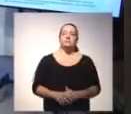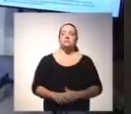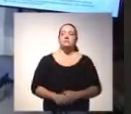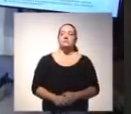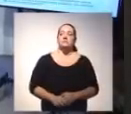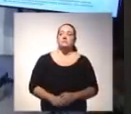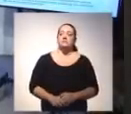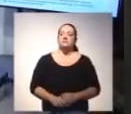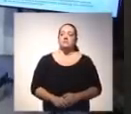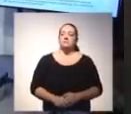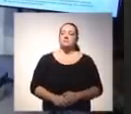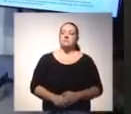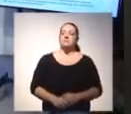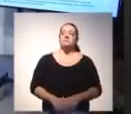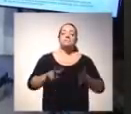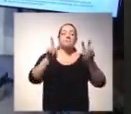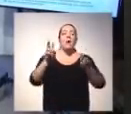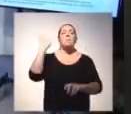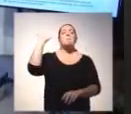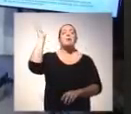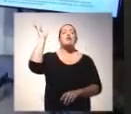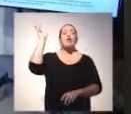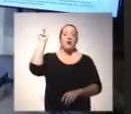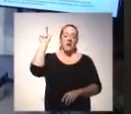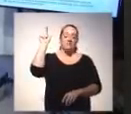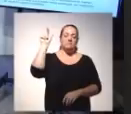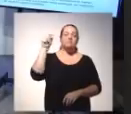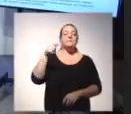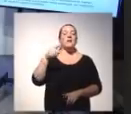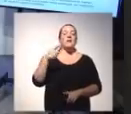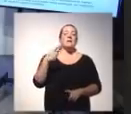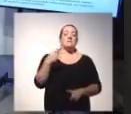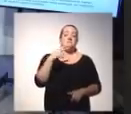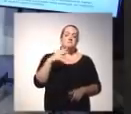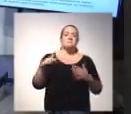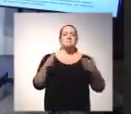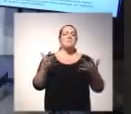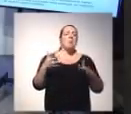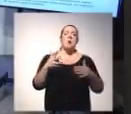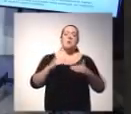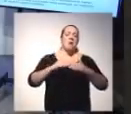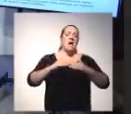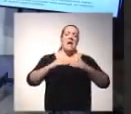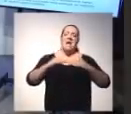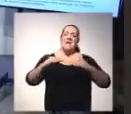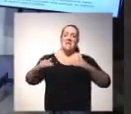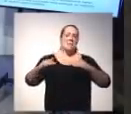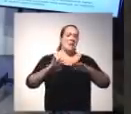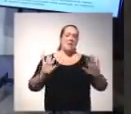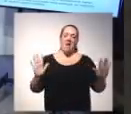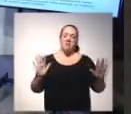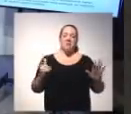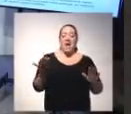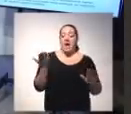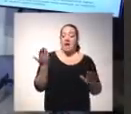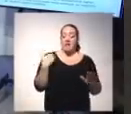Sí. En cuanto a la meteorología, tenemos valores de cierta estabilidad, se mantienen los valores